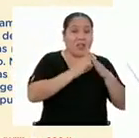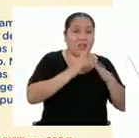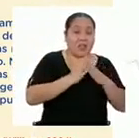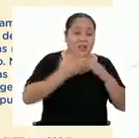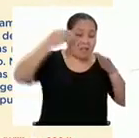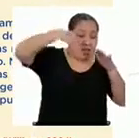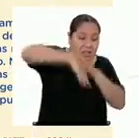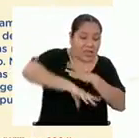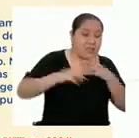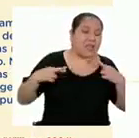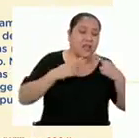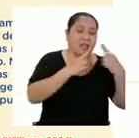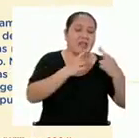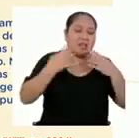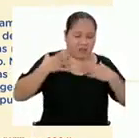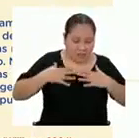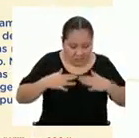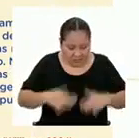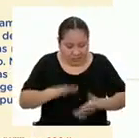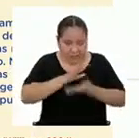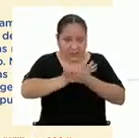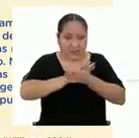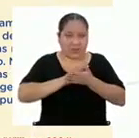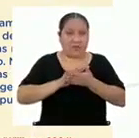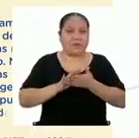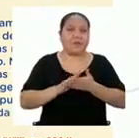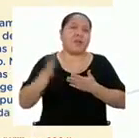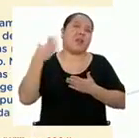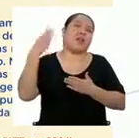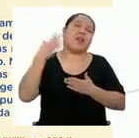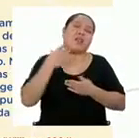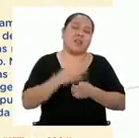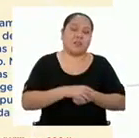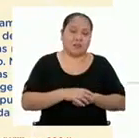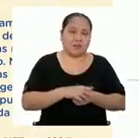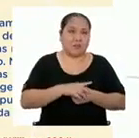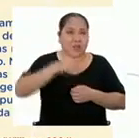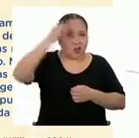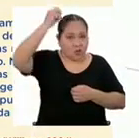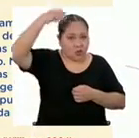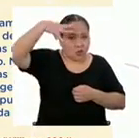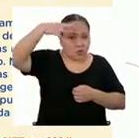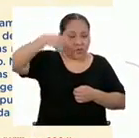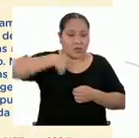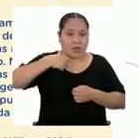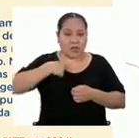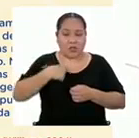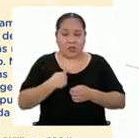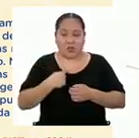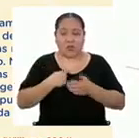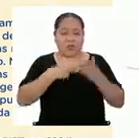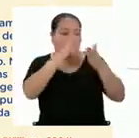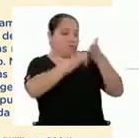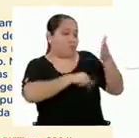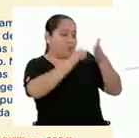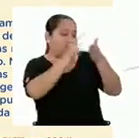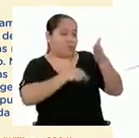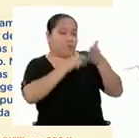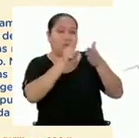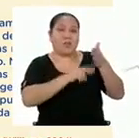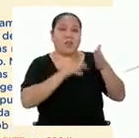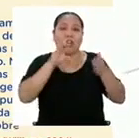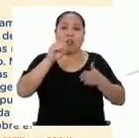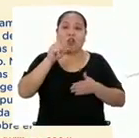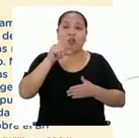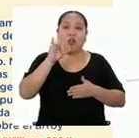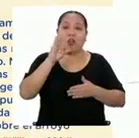borra pronto los efectos del polvo y el calor de la tarde. Y queda luz solo para que yo termine una acuarela del colibrí